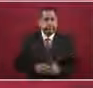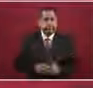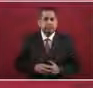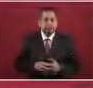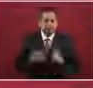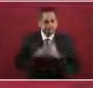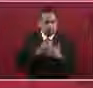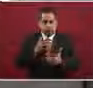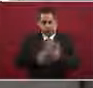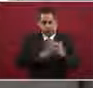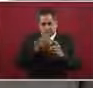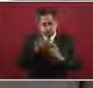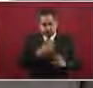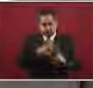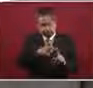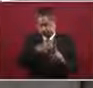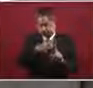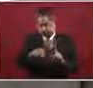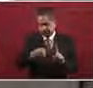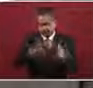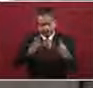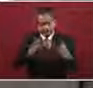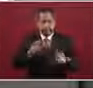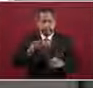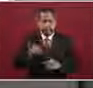con todo respeto, y